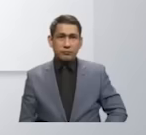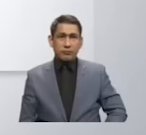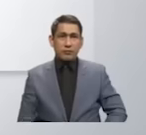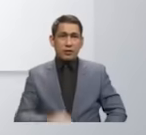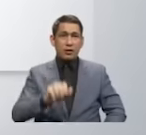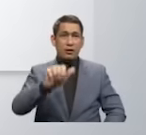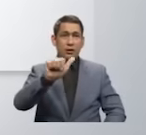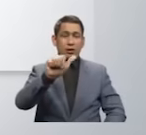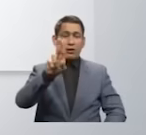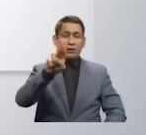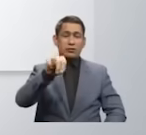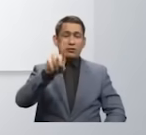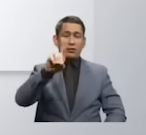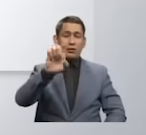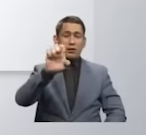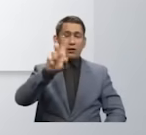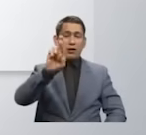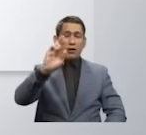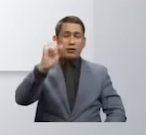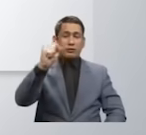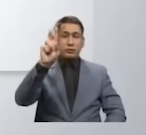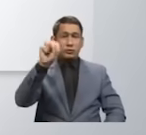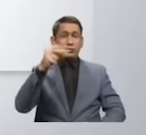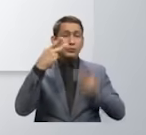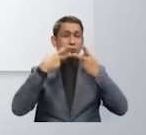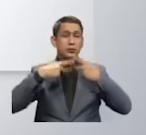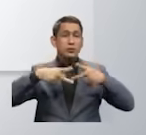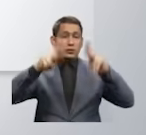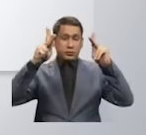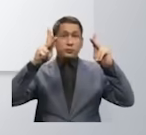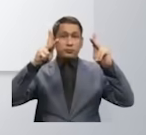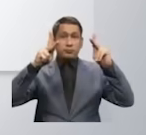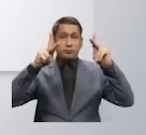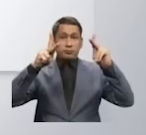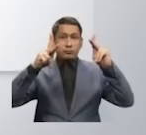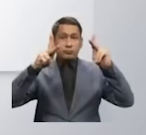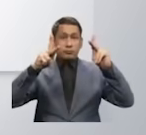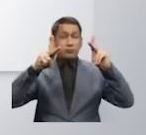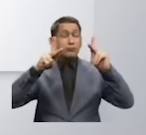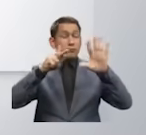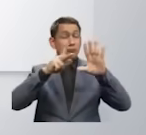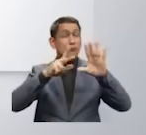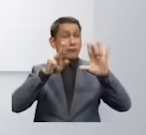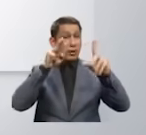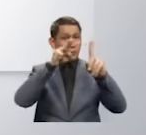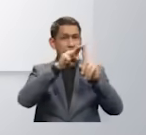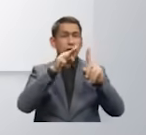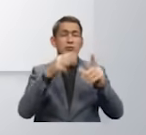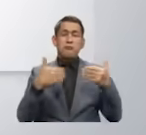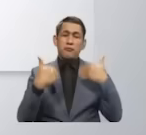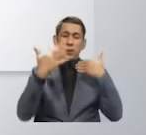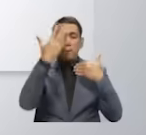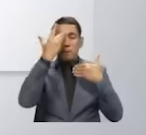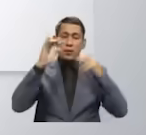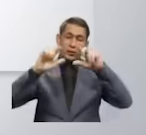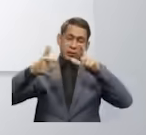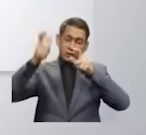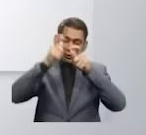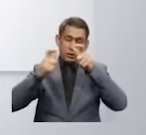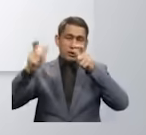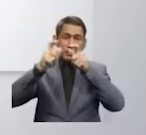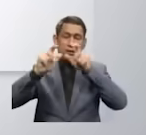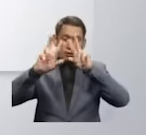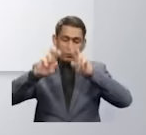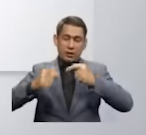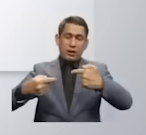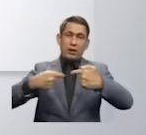Anderson B., a través de su cuenta de X, señaló que celebra que Fiscalía lo investigue. Además, reconoció que las 34 páginas de los